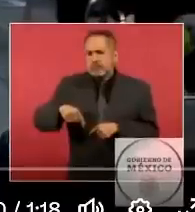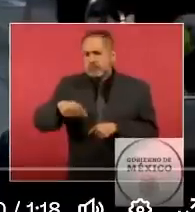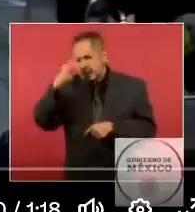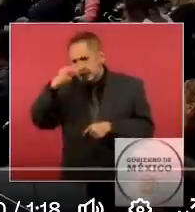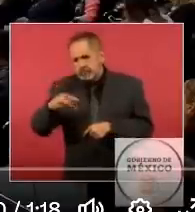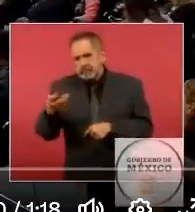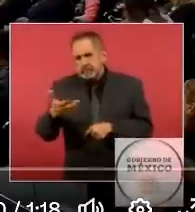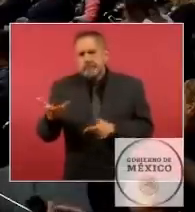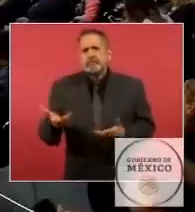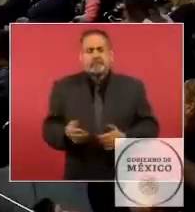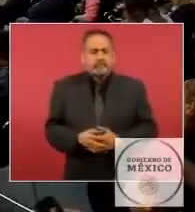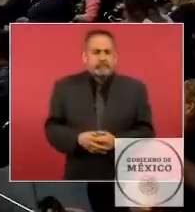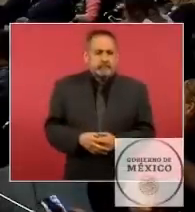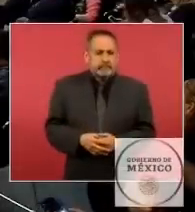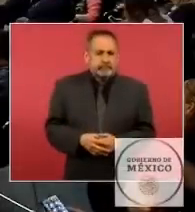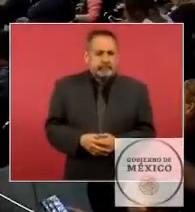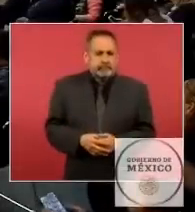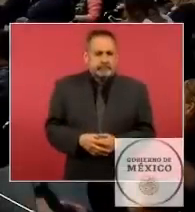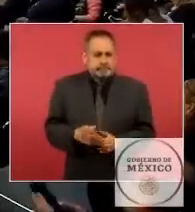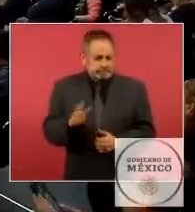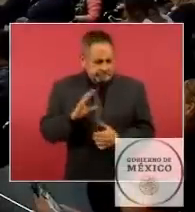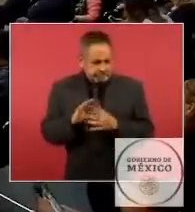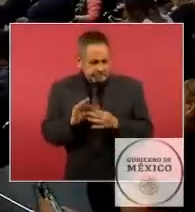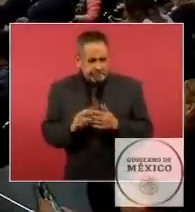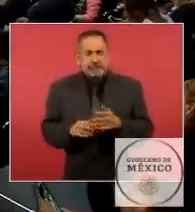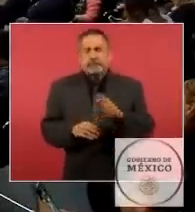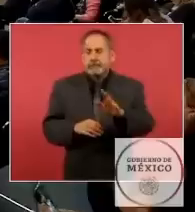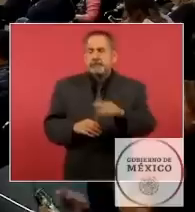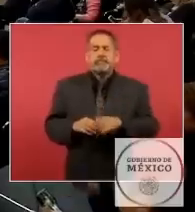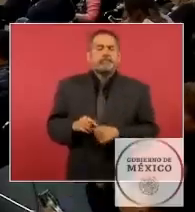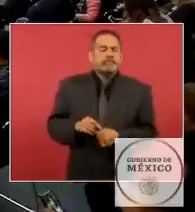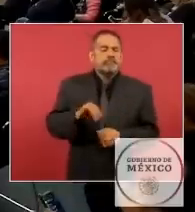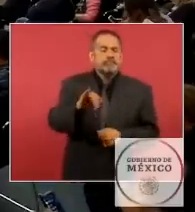presidente. Ayudar en todo,